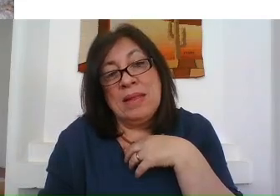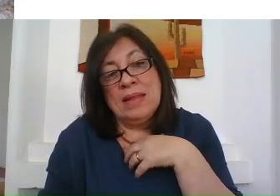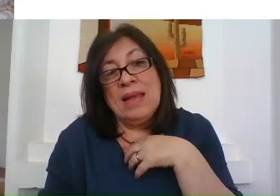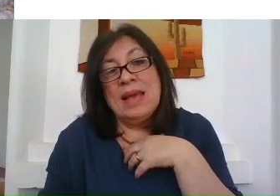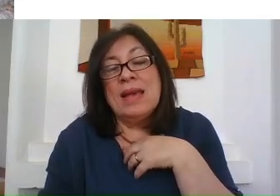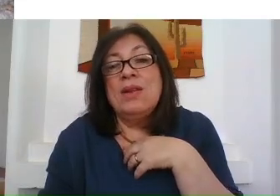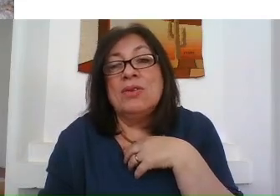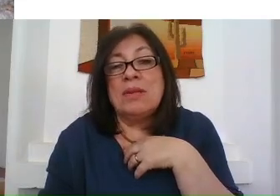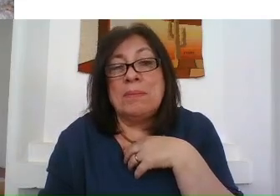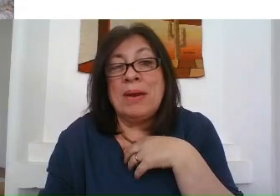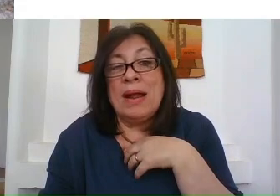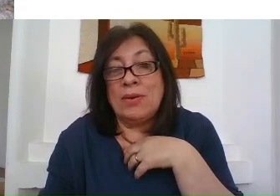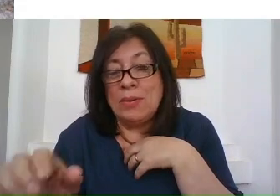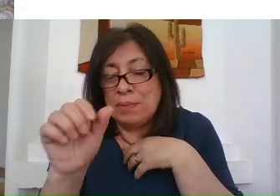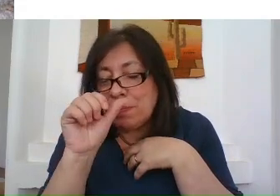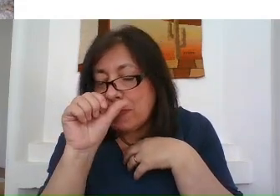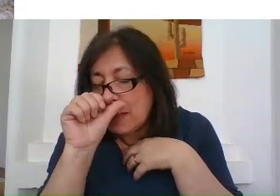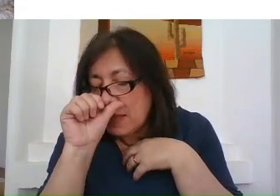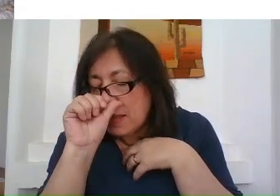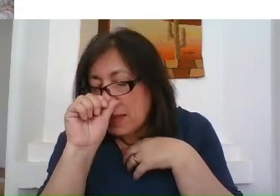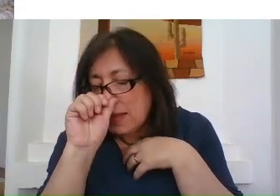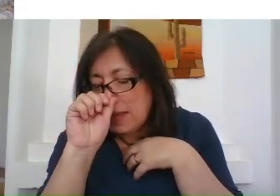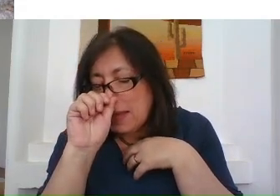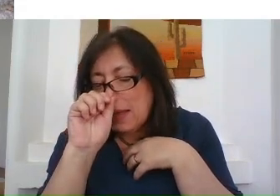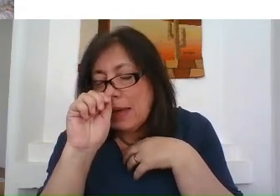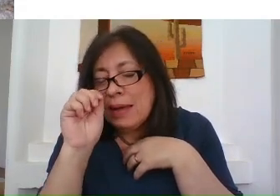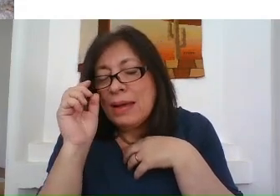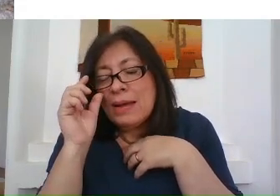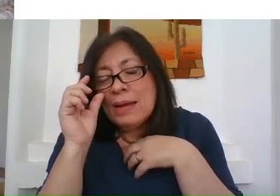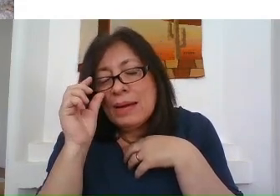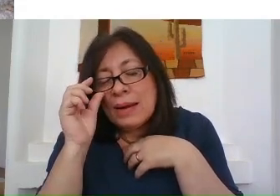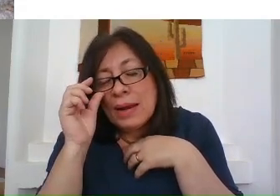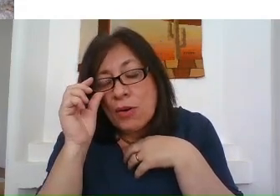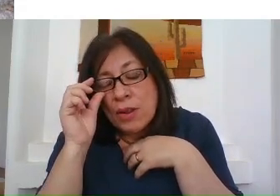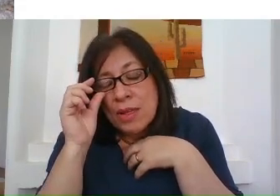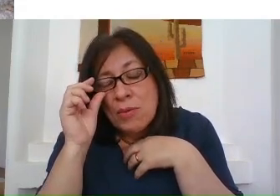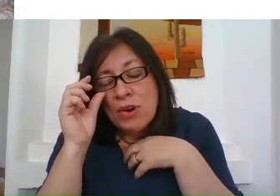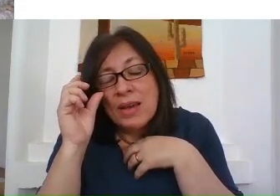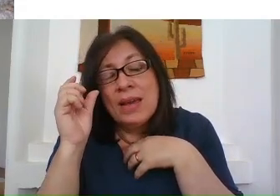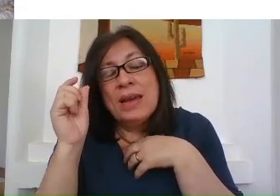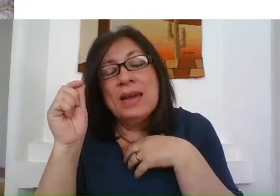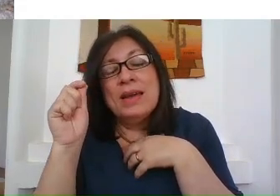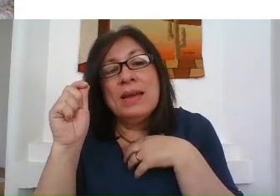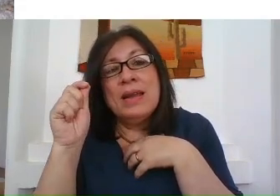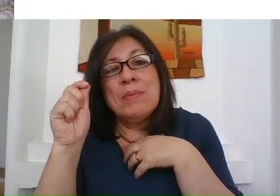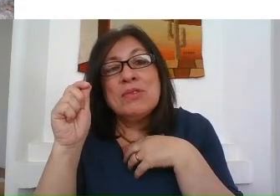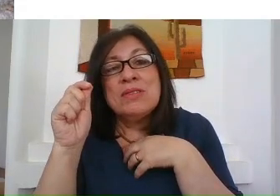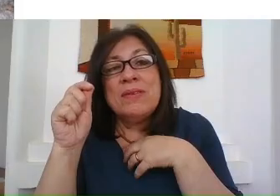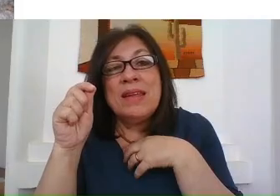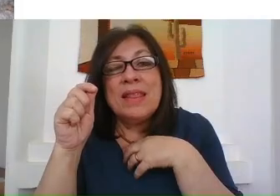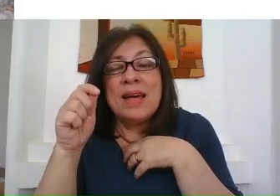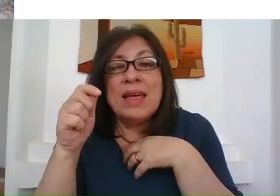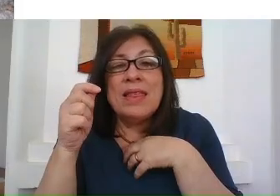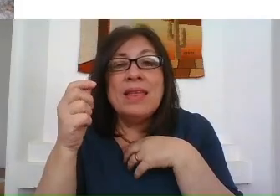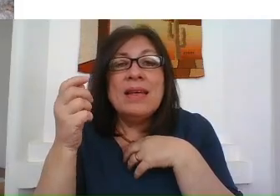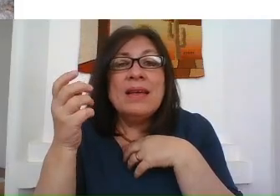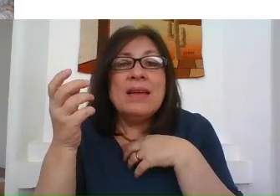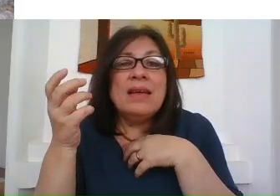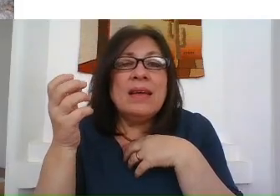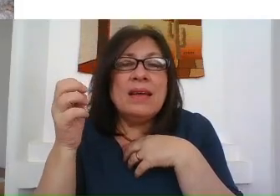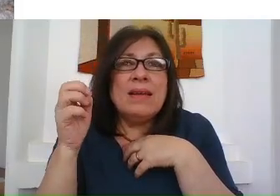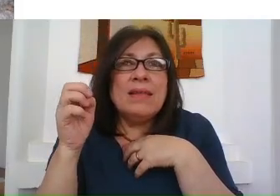Y nuevamente, ¿qué es lo temprano? Eh, Recordemos que la